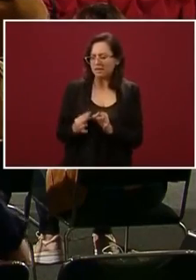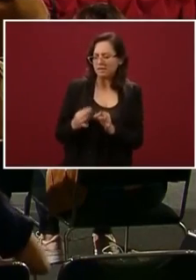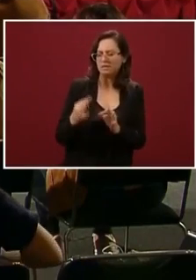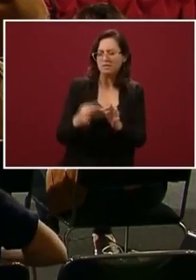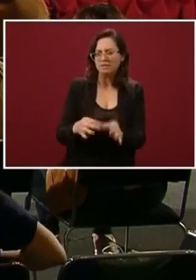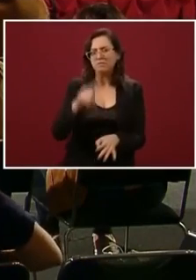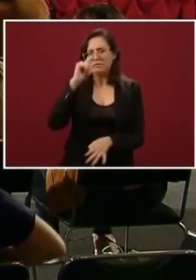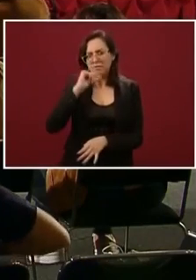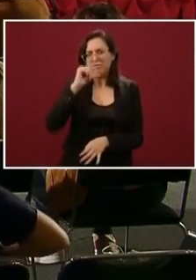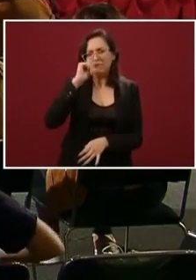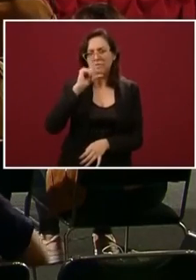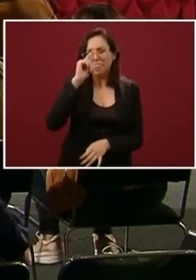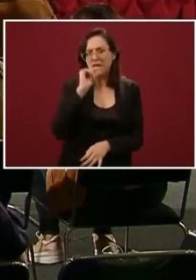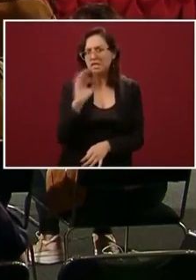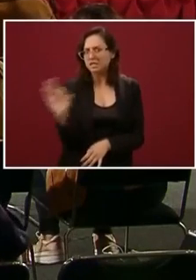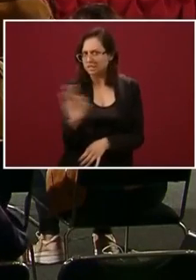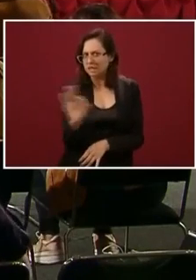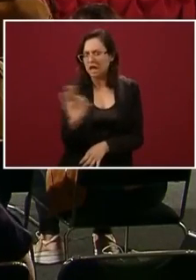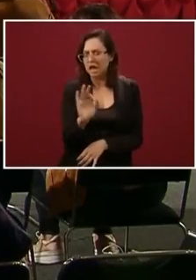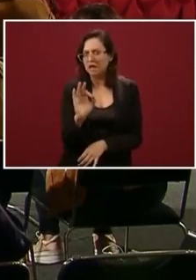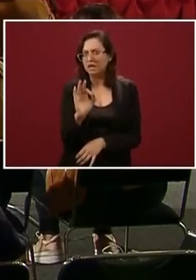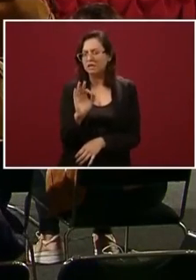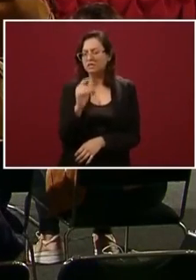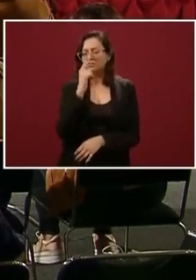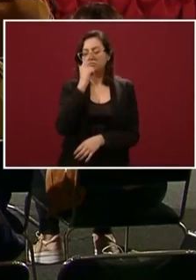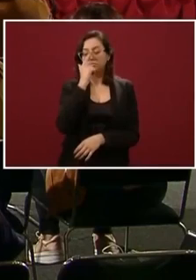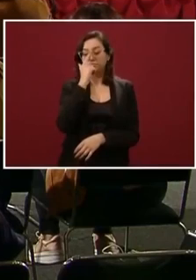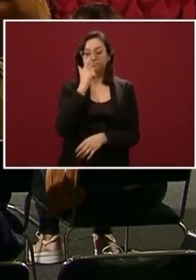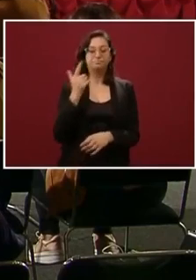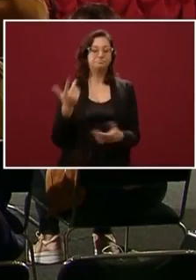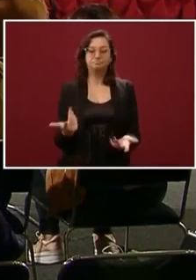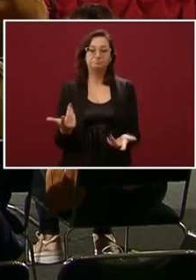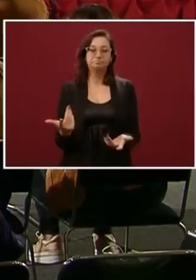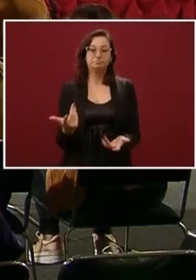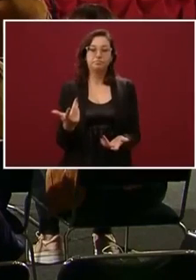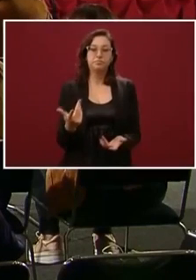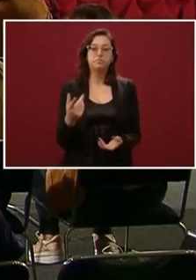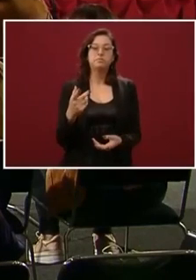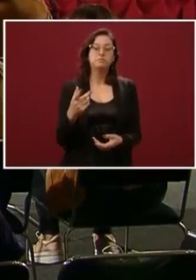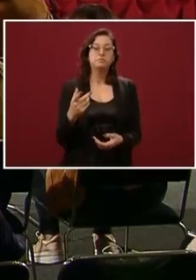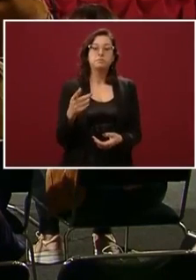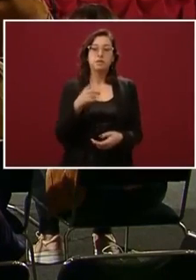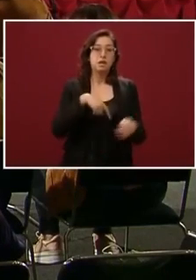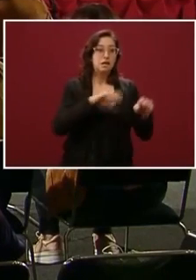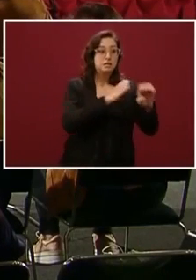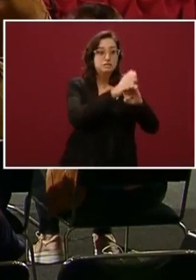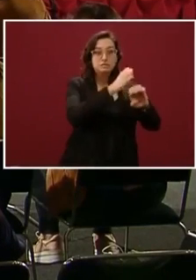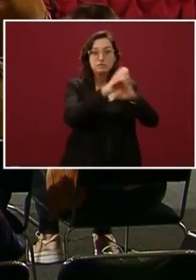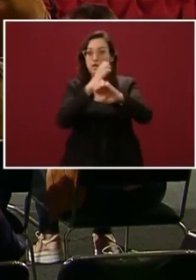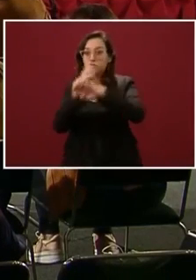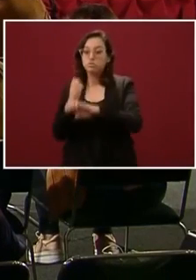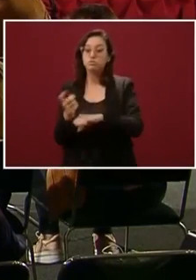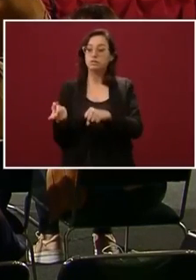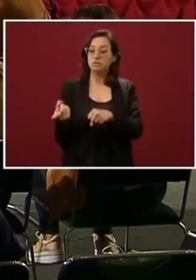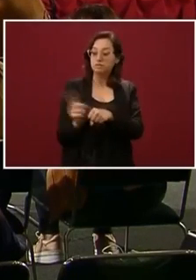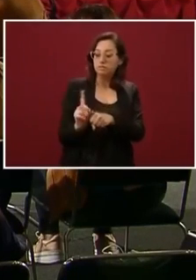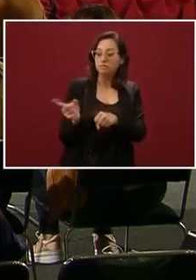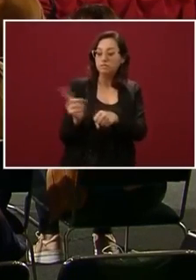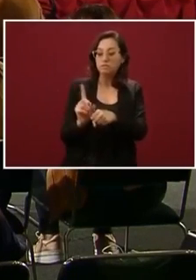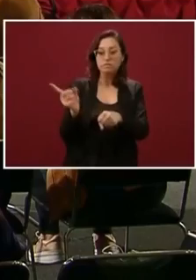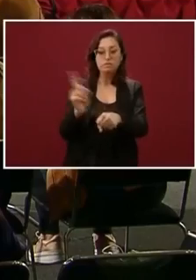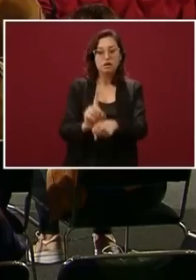estilo. Y comentábamos precisamente que los estados salían a dar sus resultados y podían hacerlo en